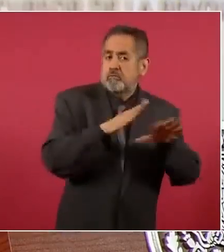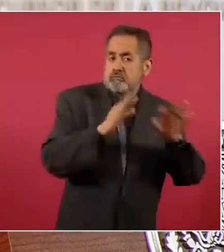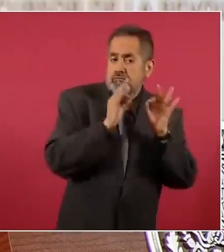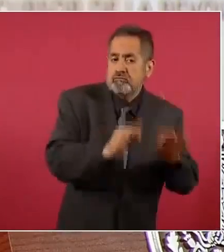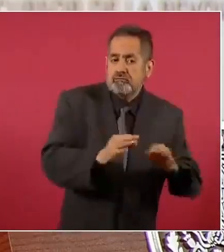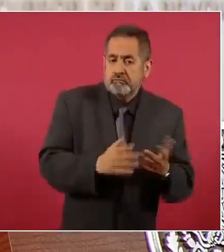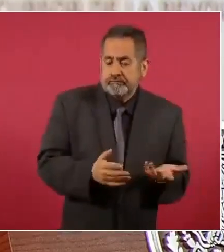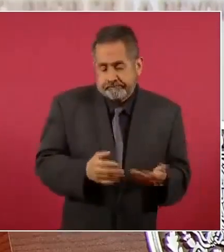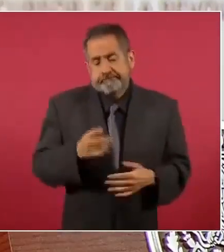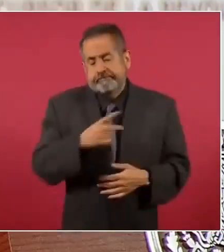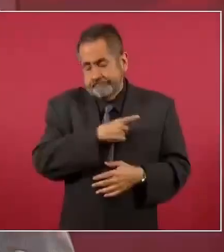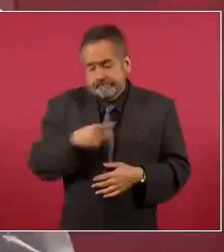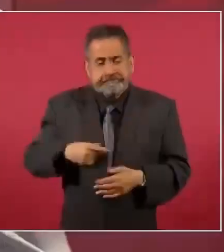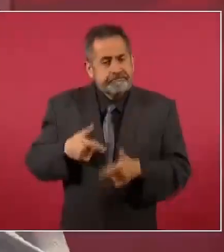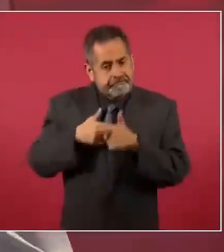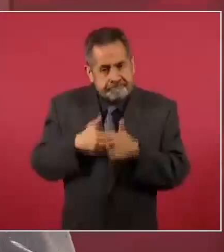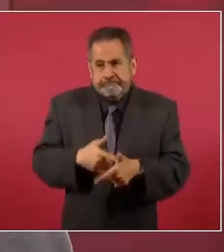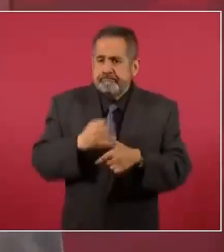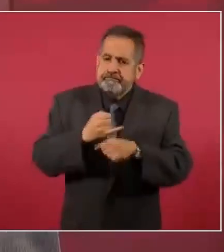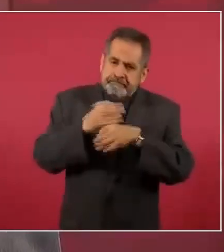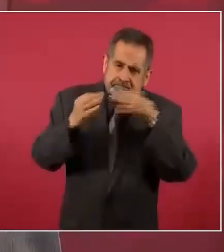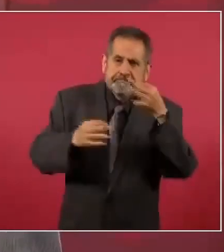Entonces hay que seguir